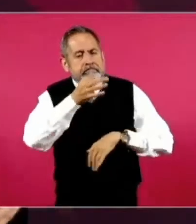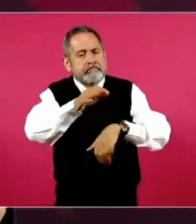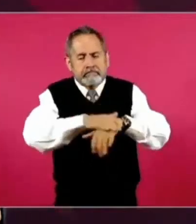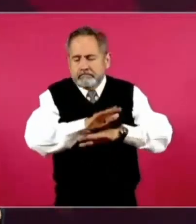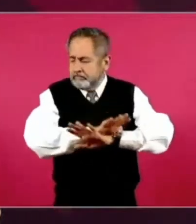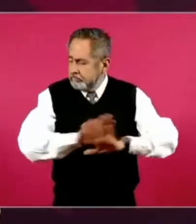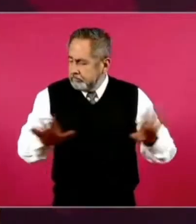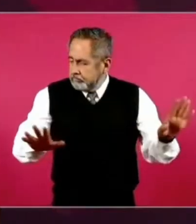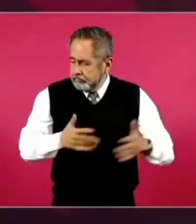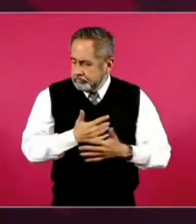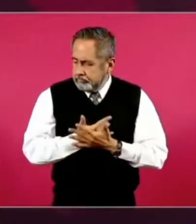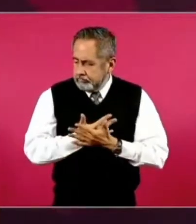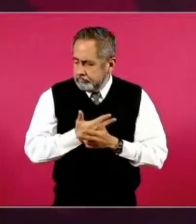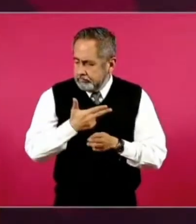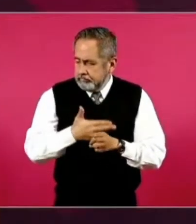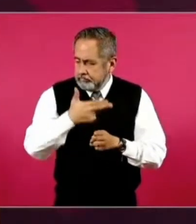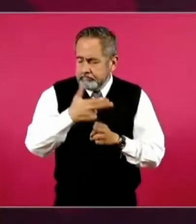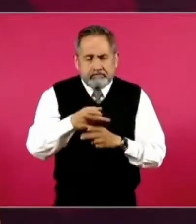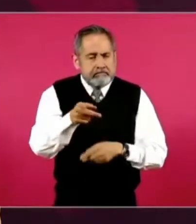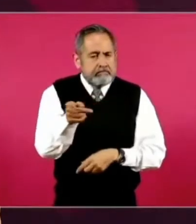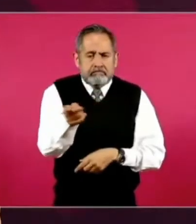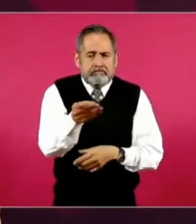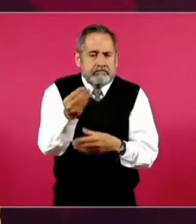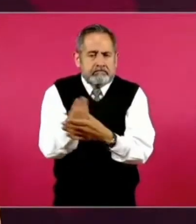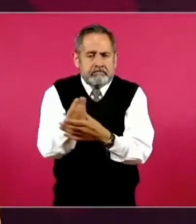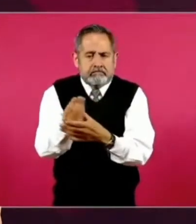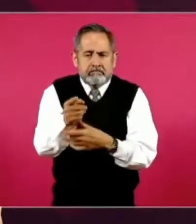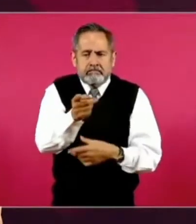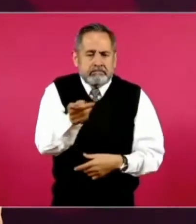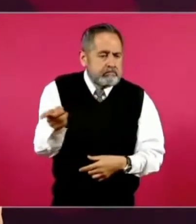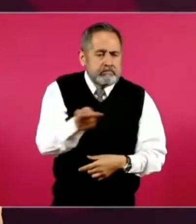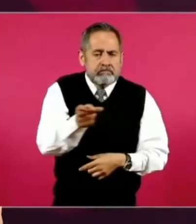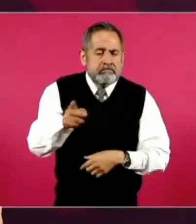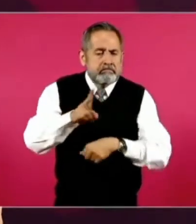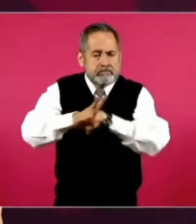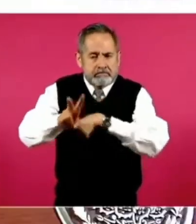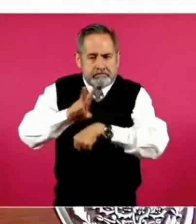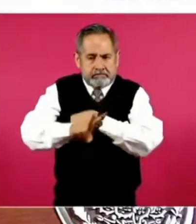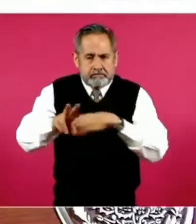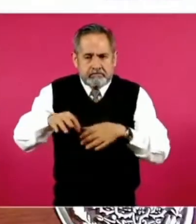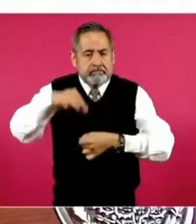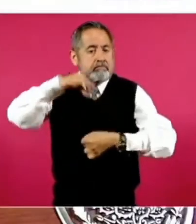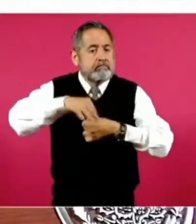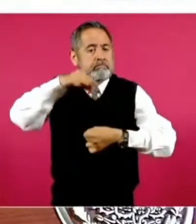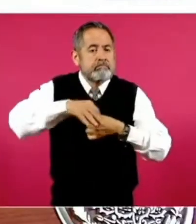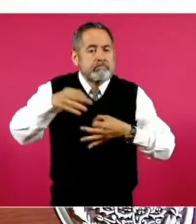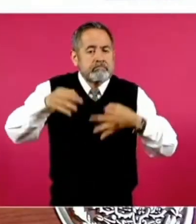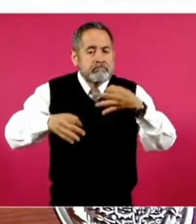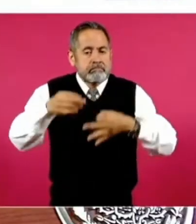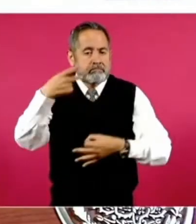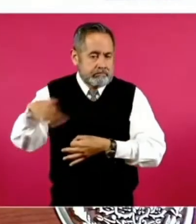a esperar a que resuelva el órgano electoral.